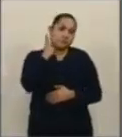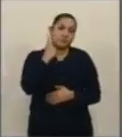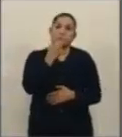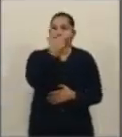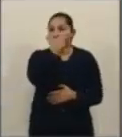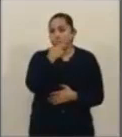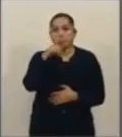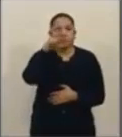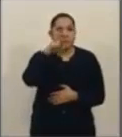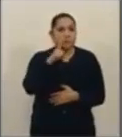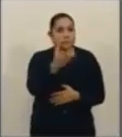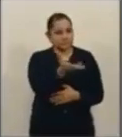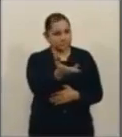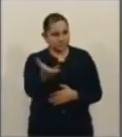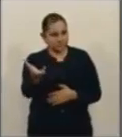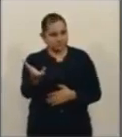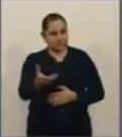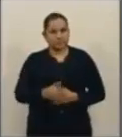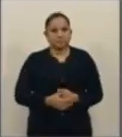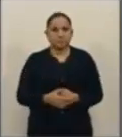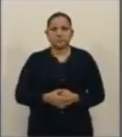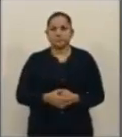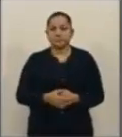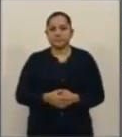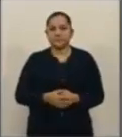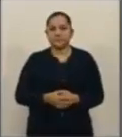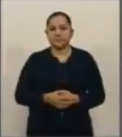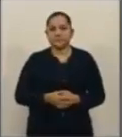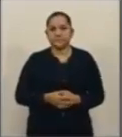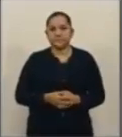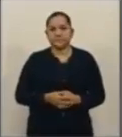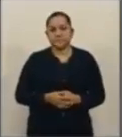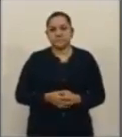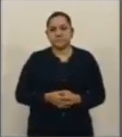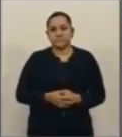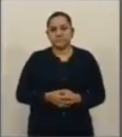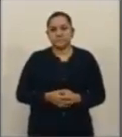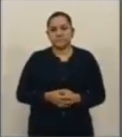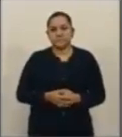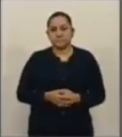Señoras diputadas, señores diputados,